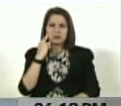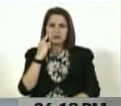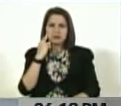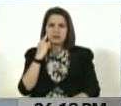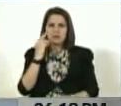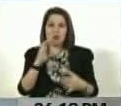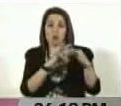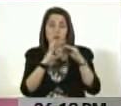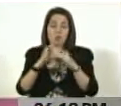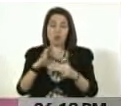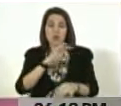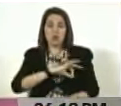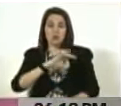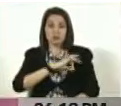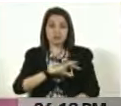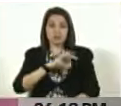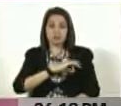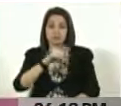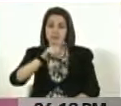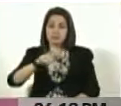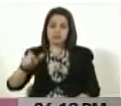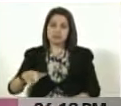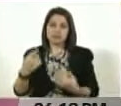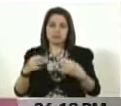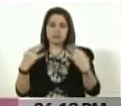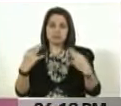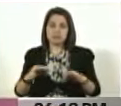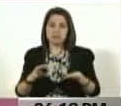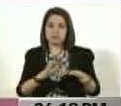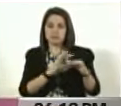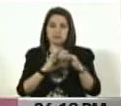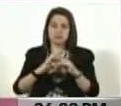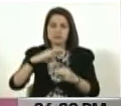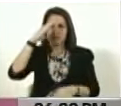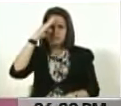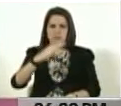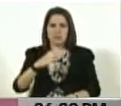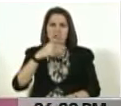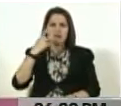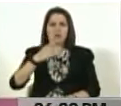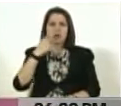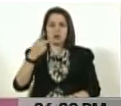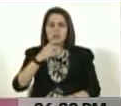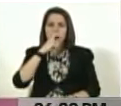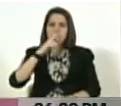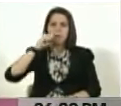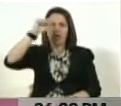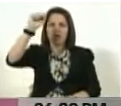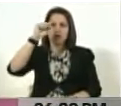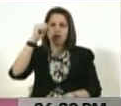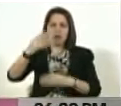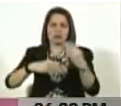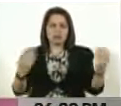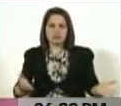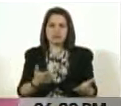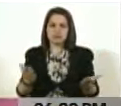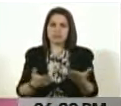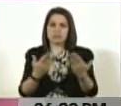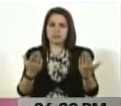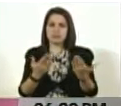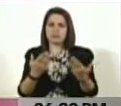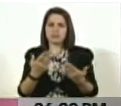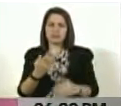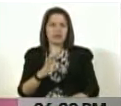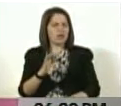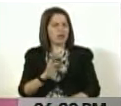Por supuesto, claro. Con una unión cívico-militar, que es la política que nuestro presidente Maduro ha impulsado ahí. Ahora, lo otro que también que es